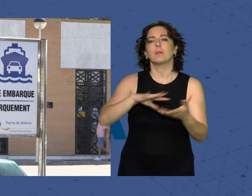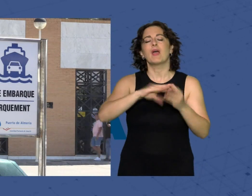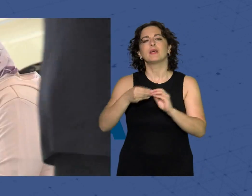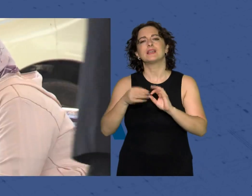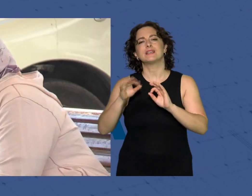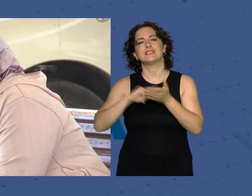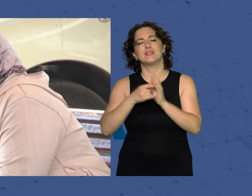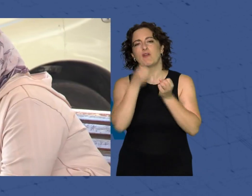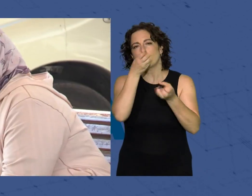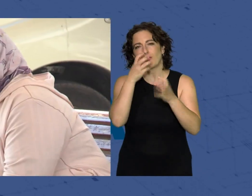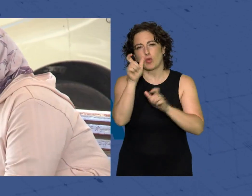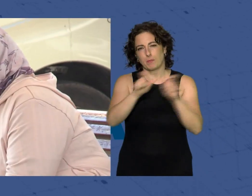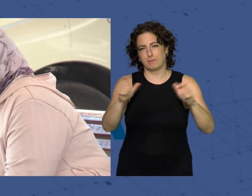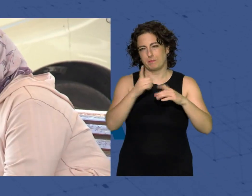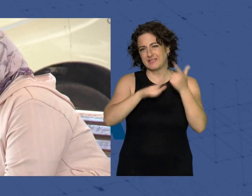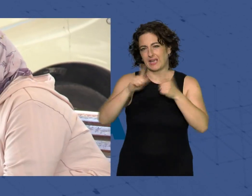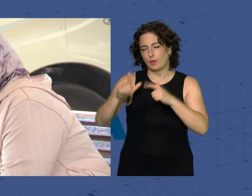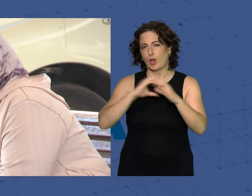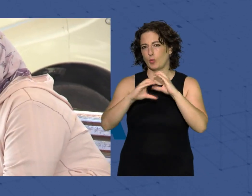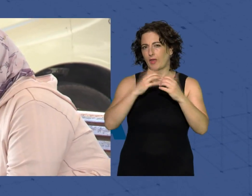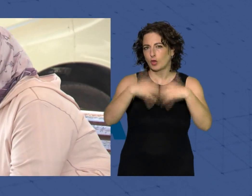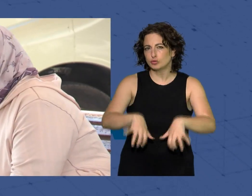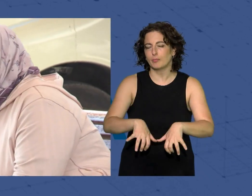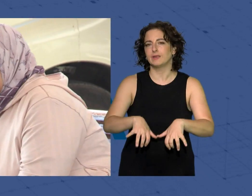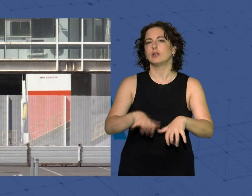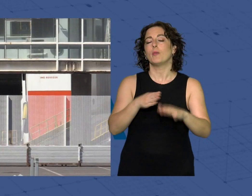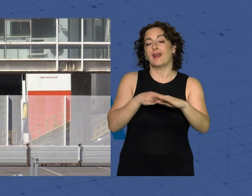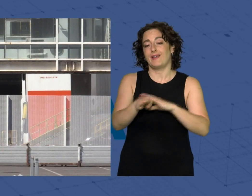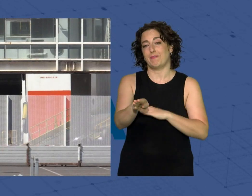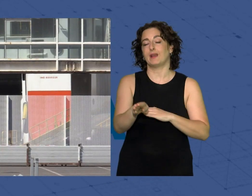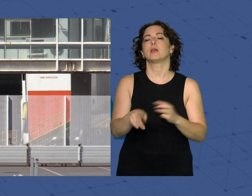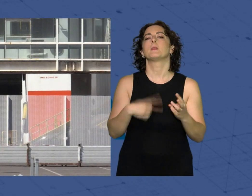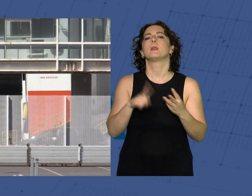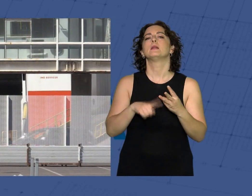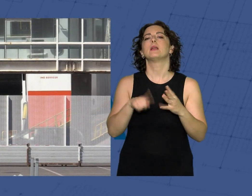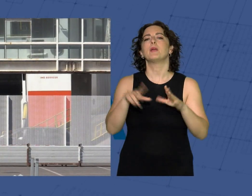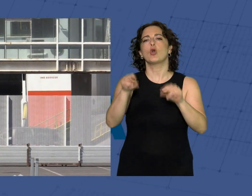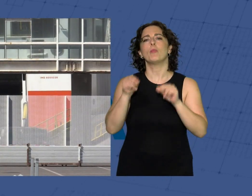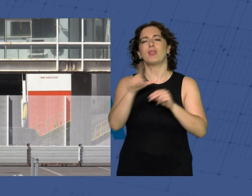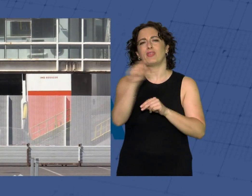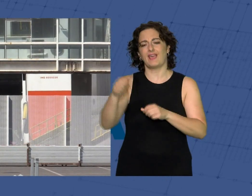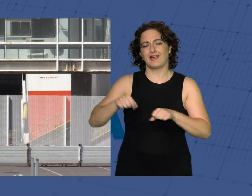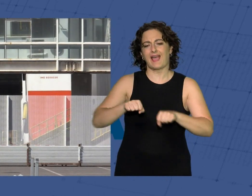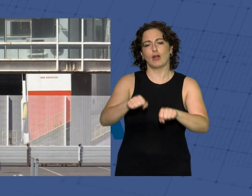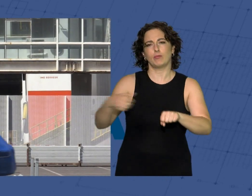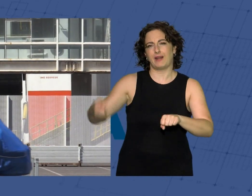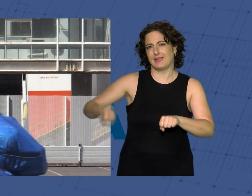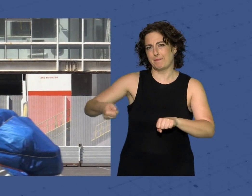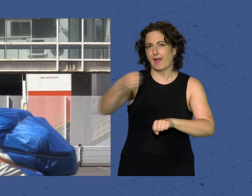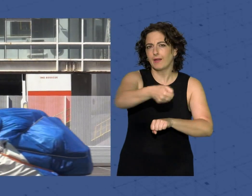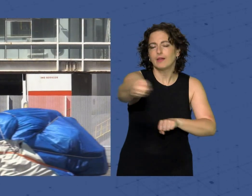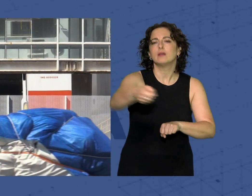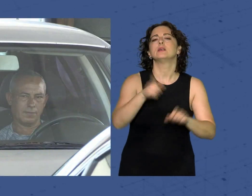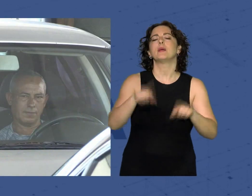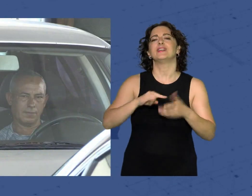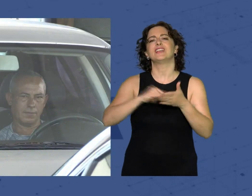de información al pasajero para la comunicación automática a carriles de embarque procediendo también a la compra de un centenar de carros porta equipajes y ha instalado